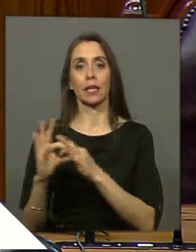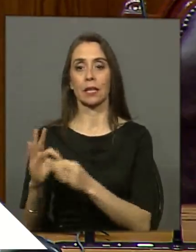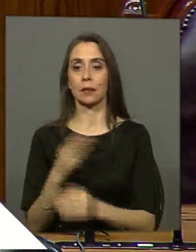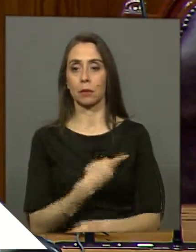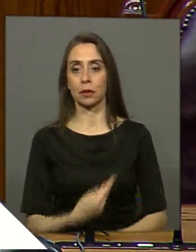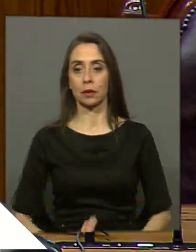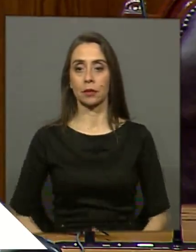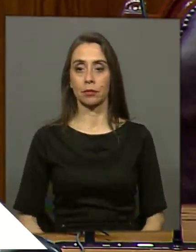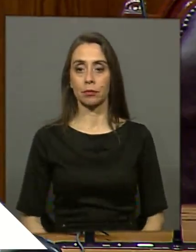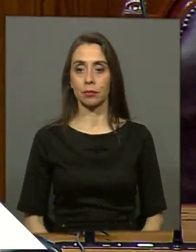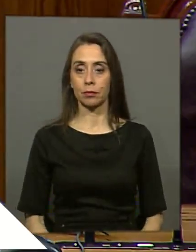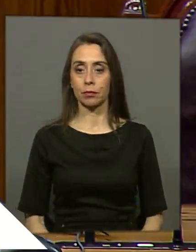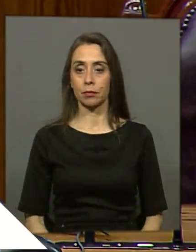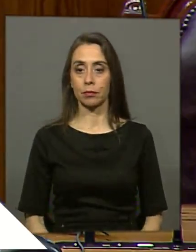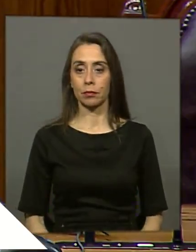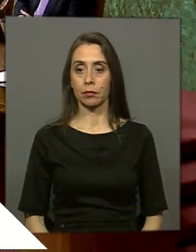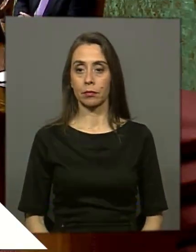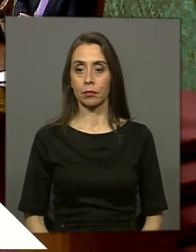presidente